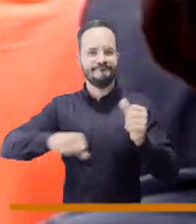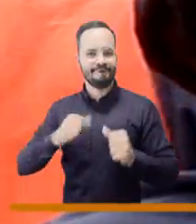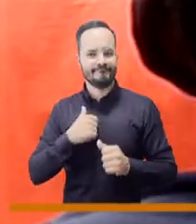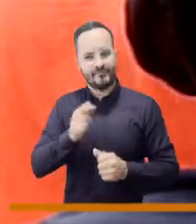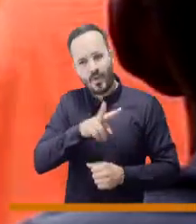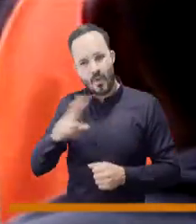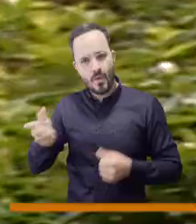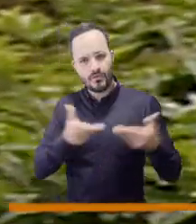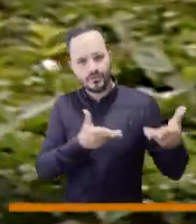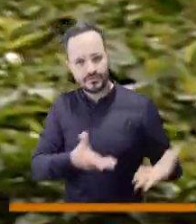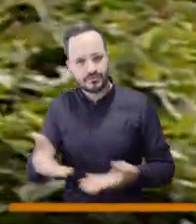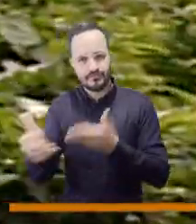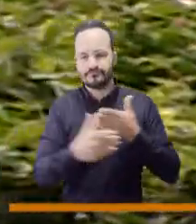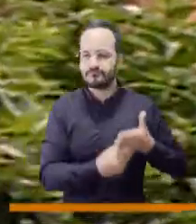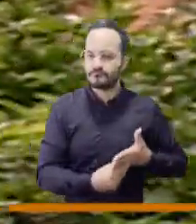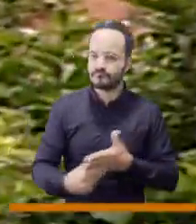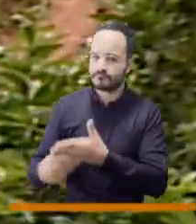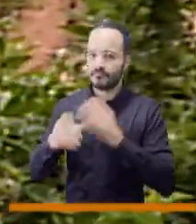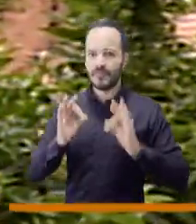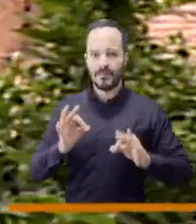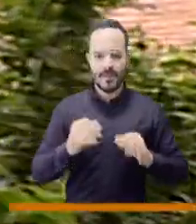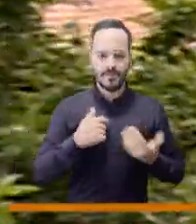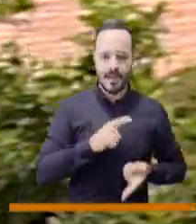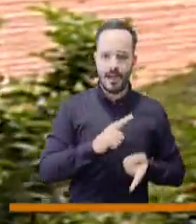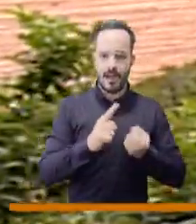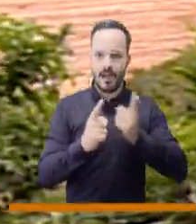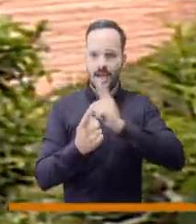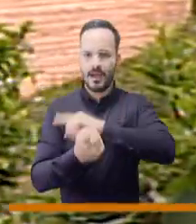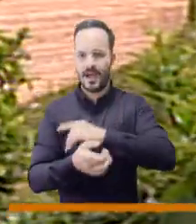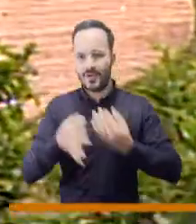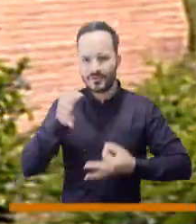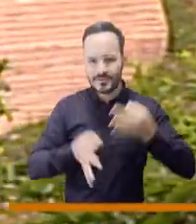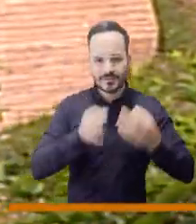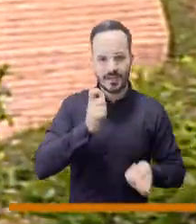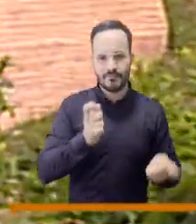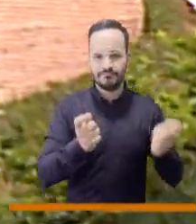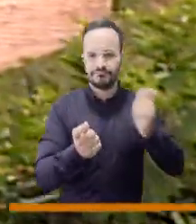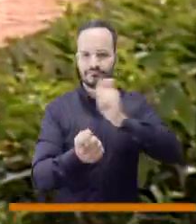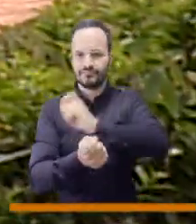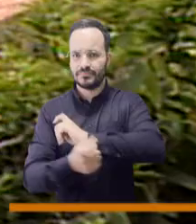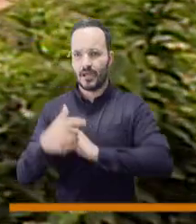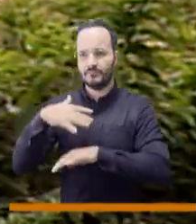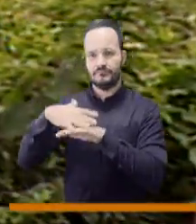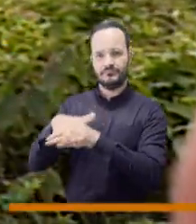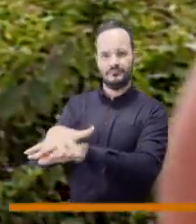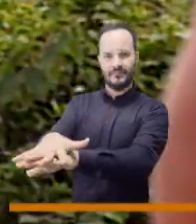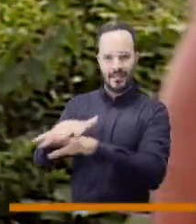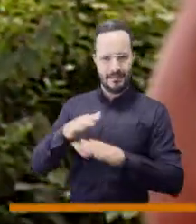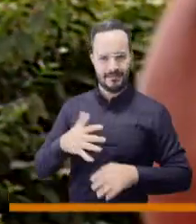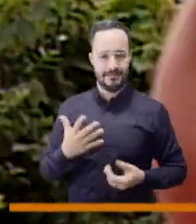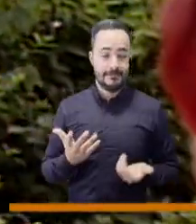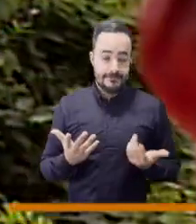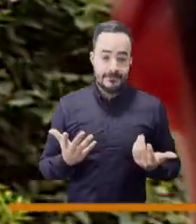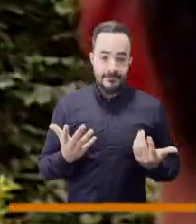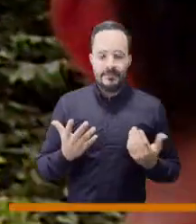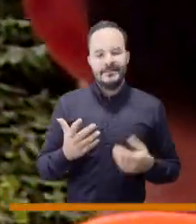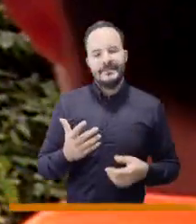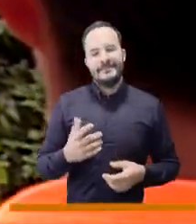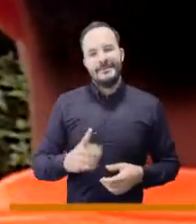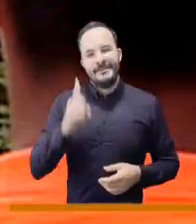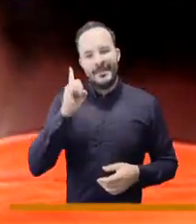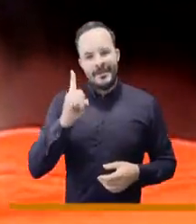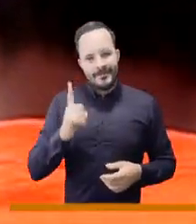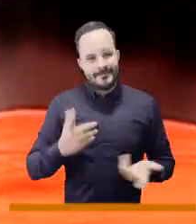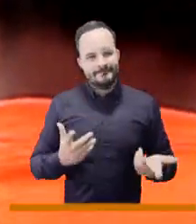dispositivos y unas formas, unos mecanismos, ¿cierto?, a través de justicias transicionales y demás, como ya venimos